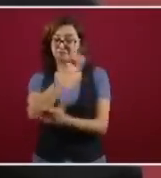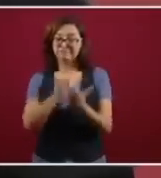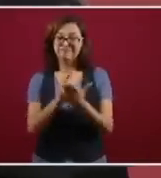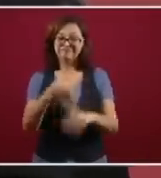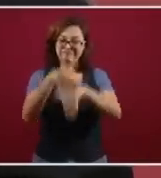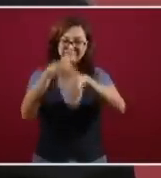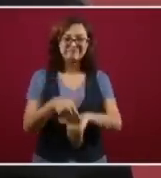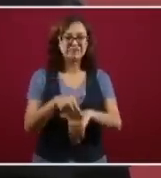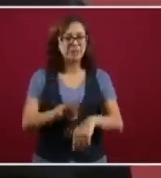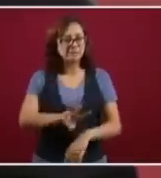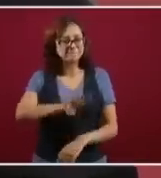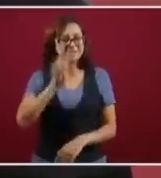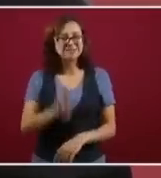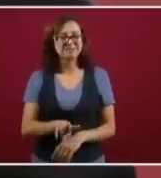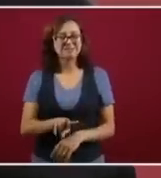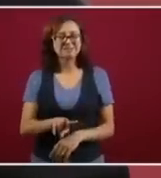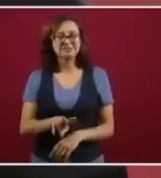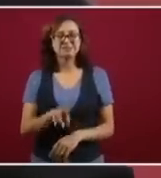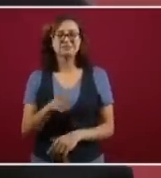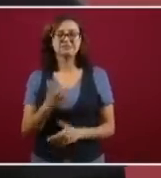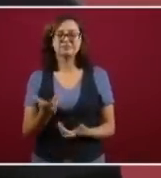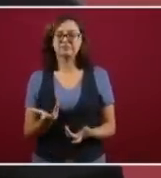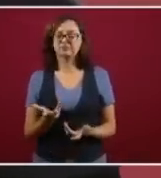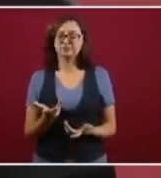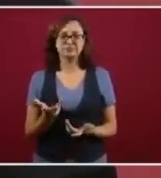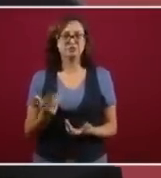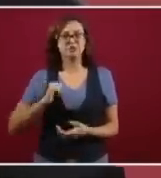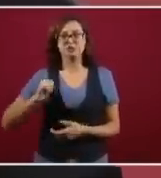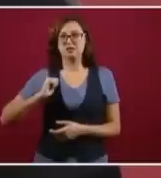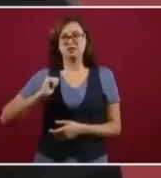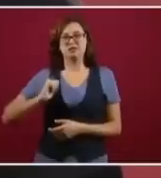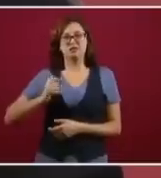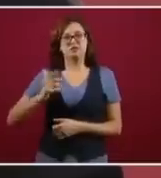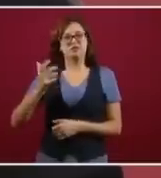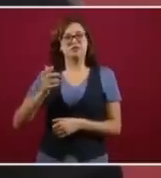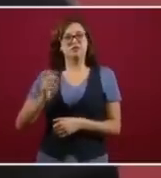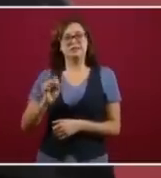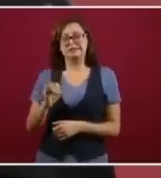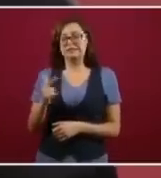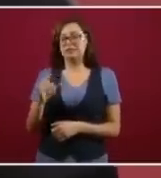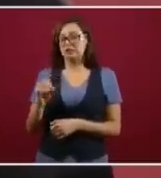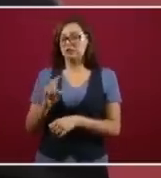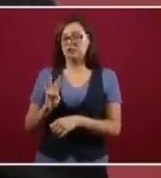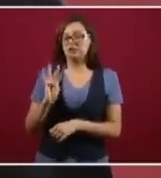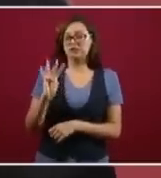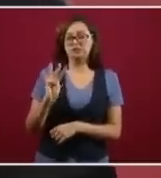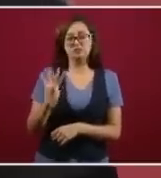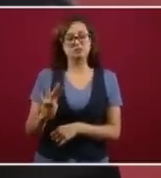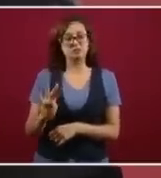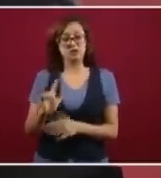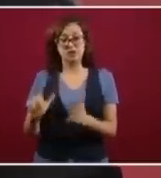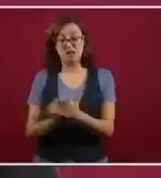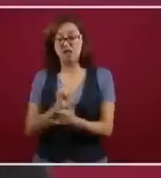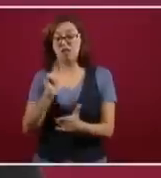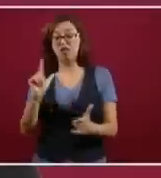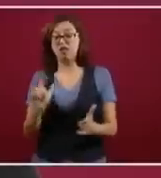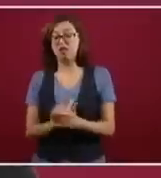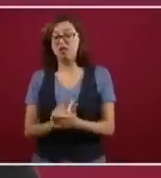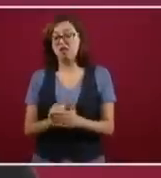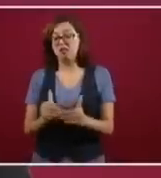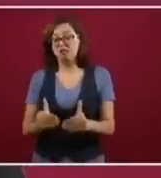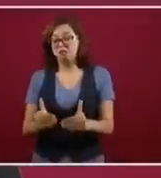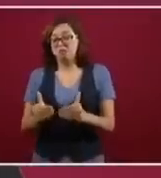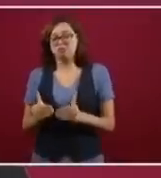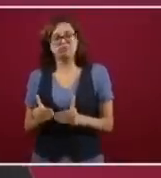se resume en una frase de los liberales del siglo XIX. Al margen de la ley, nada. Por encima de la